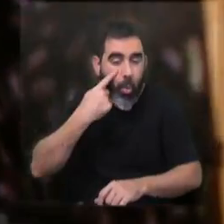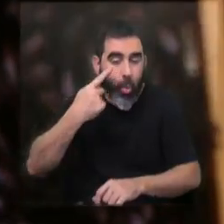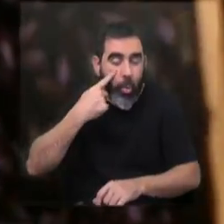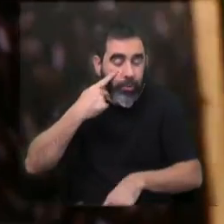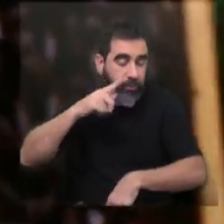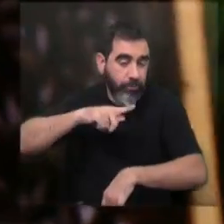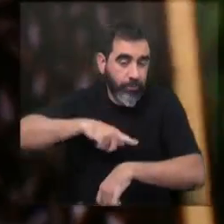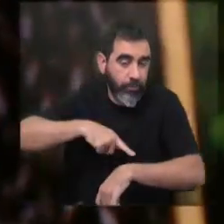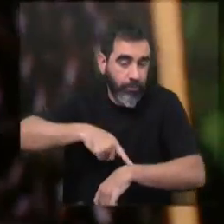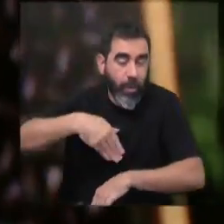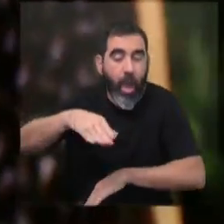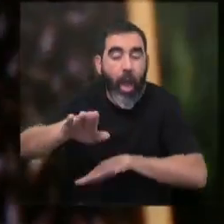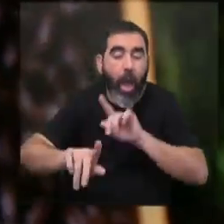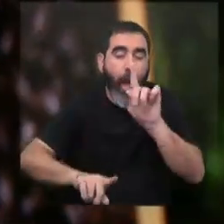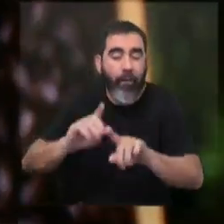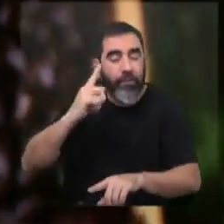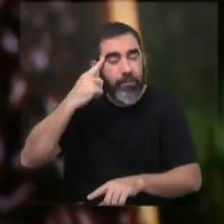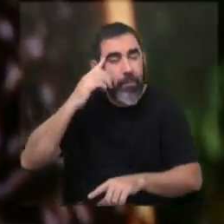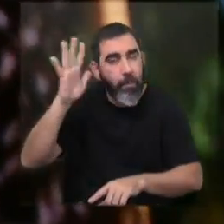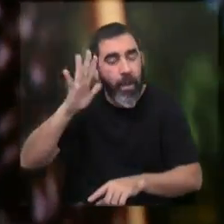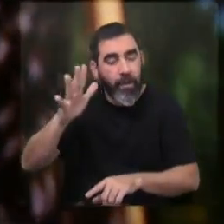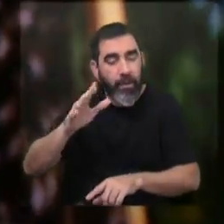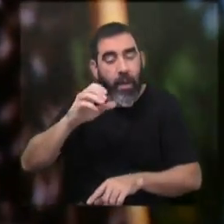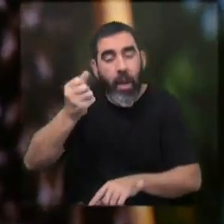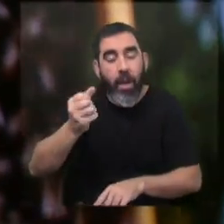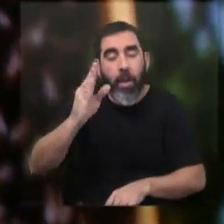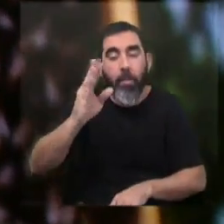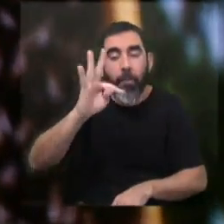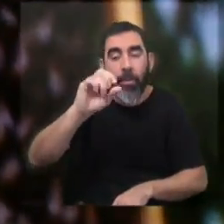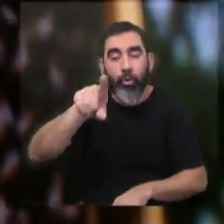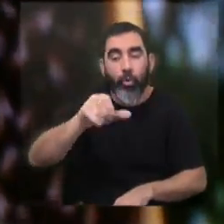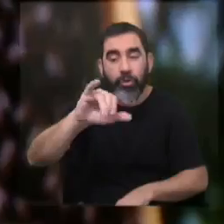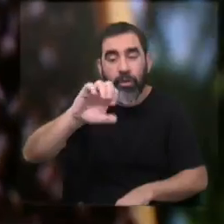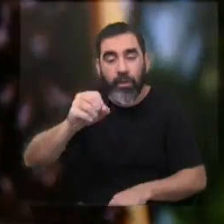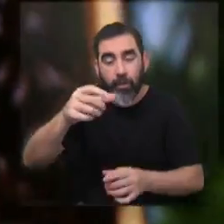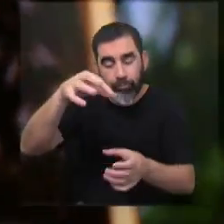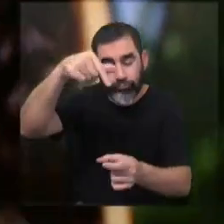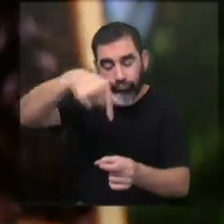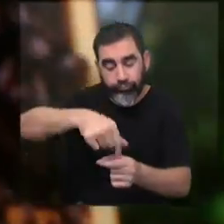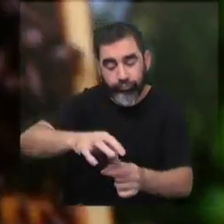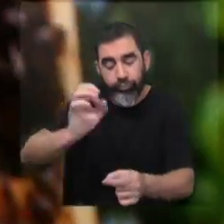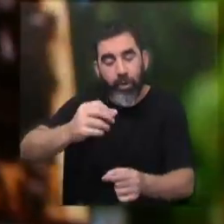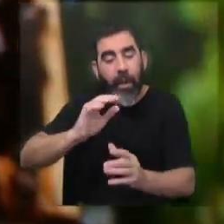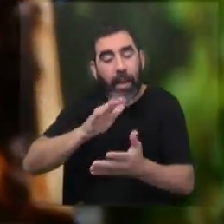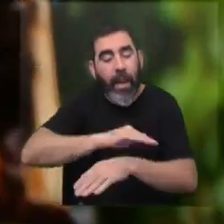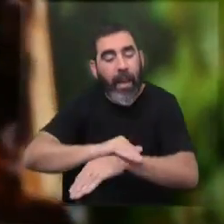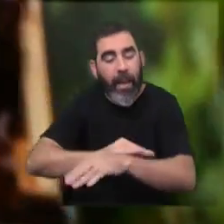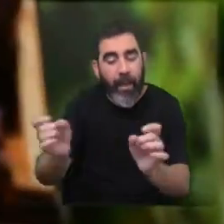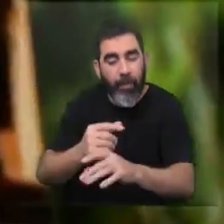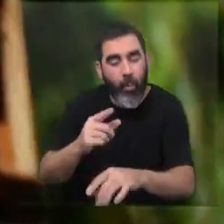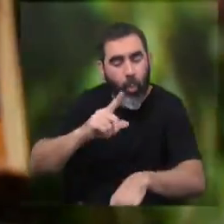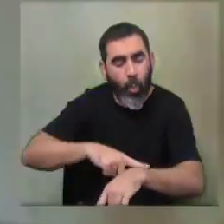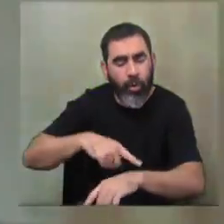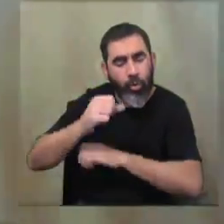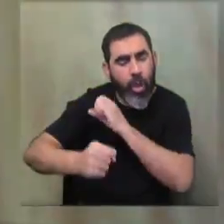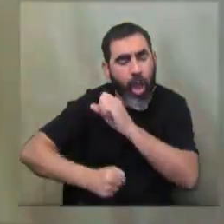tiempos, uno a veces piensa, bueno, agarraron la pitoxina, la metieron en una probeta y sacaron una crema. ¿Cuánto tiempo lleva esta investigación? ¿Cuántos años